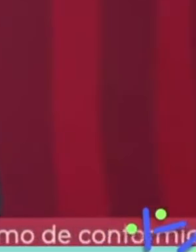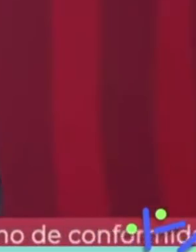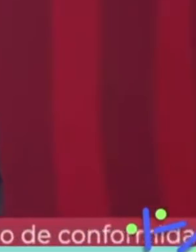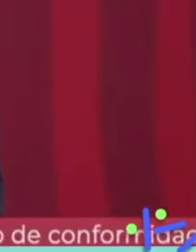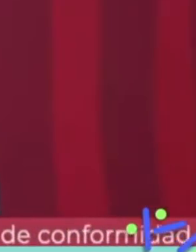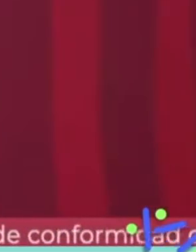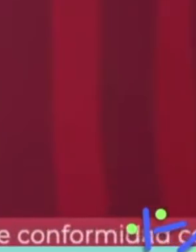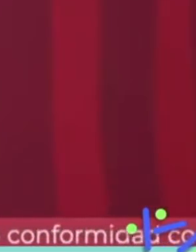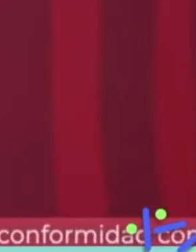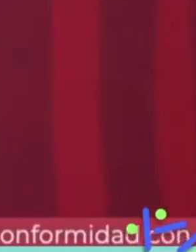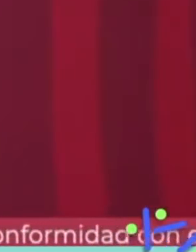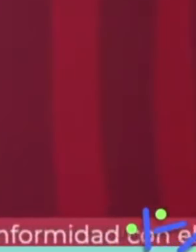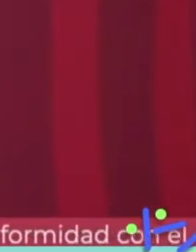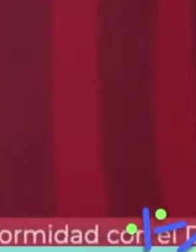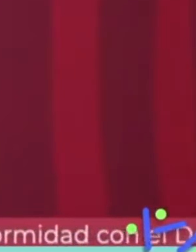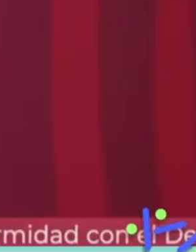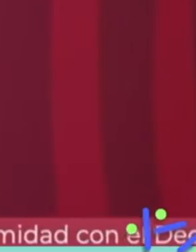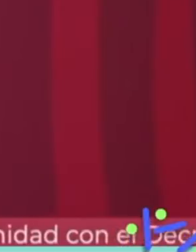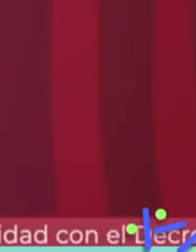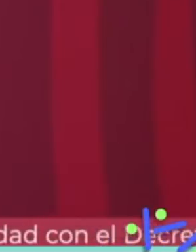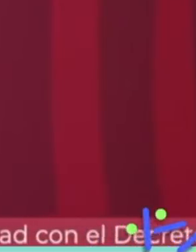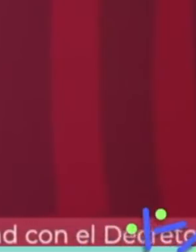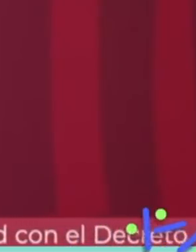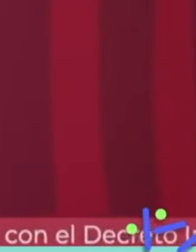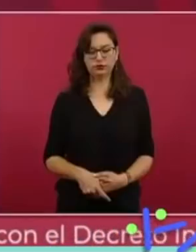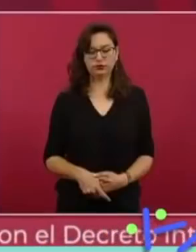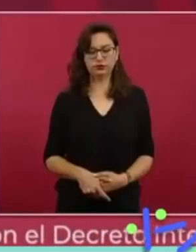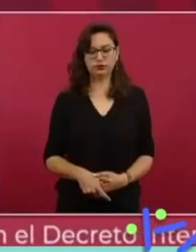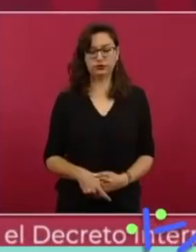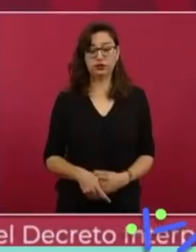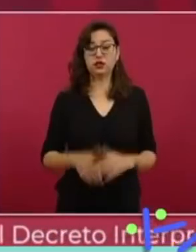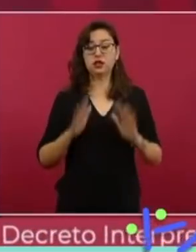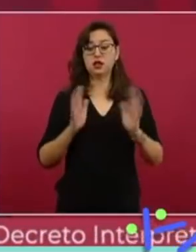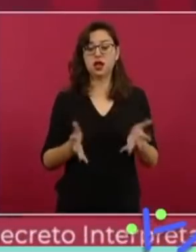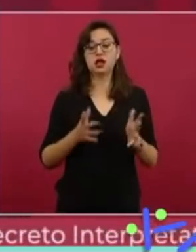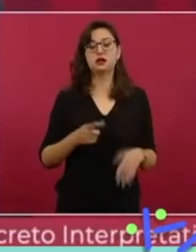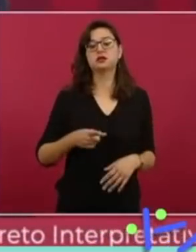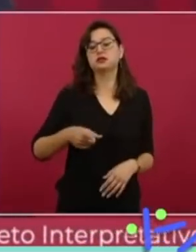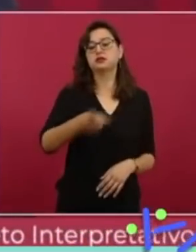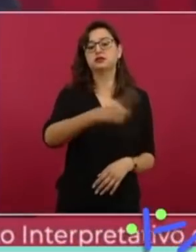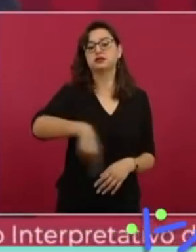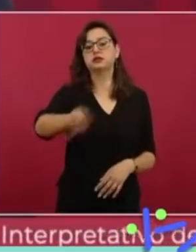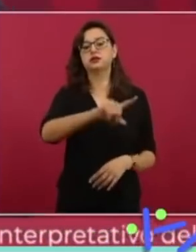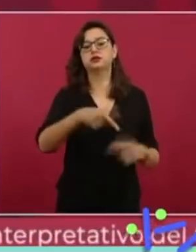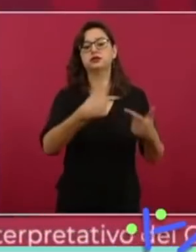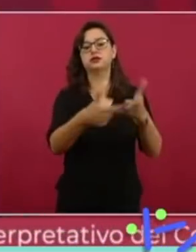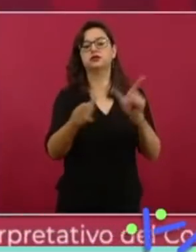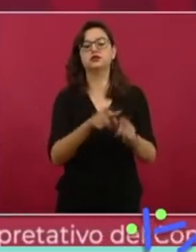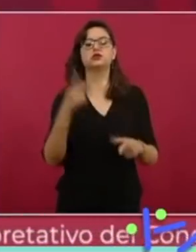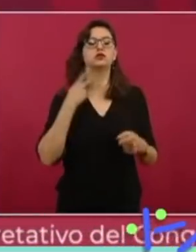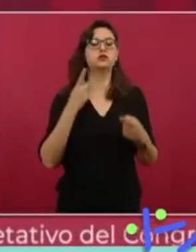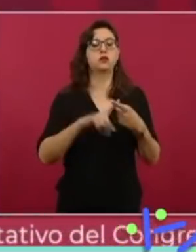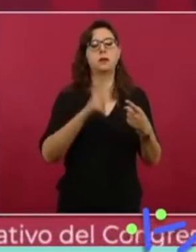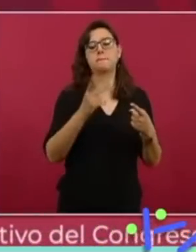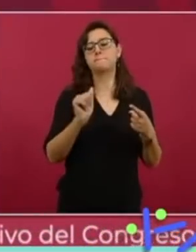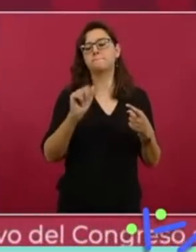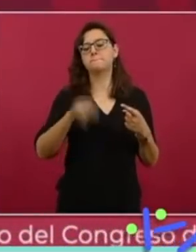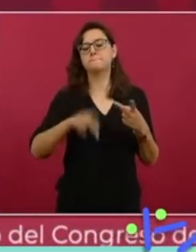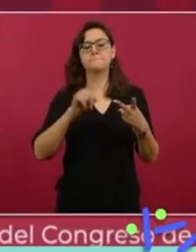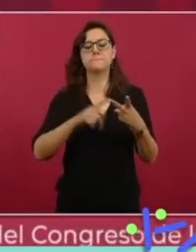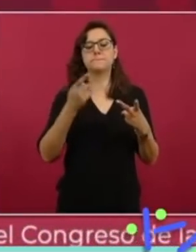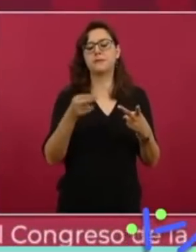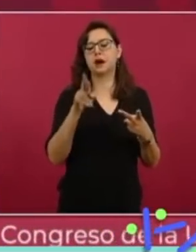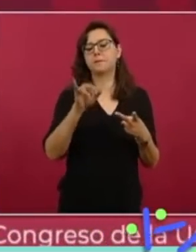textualmente, sí lo insinuaron. Hablaron